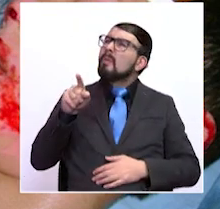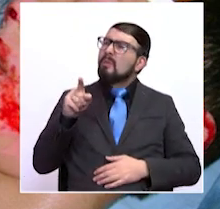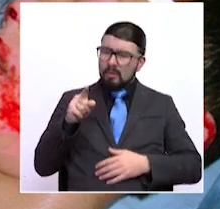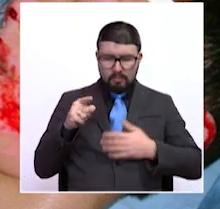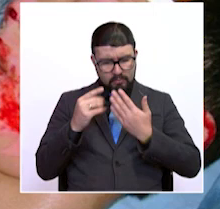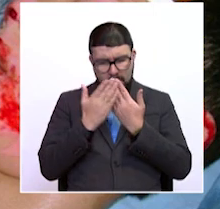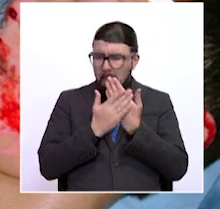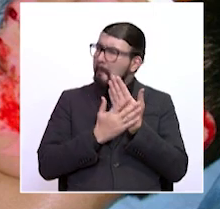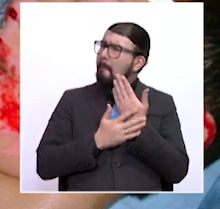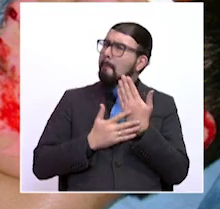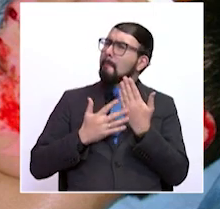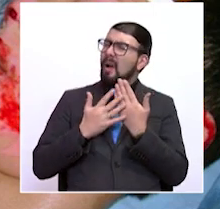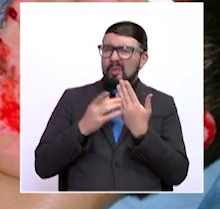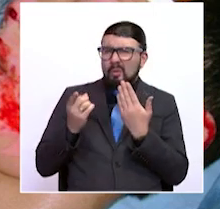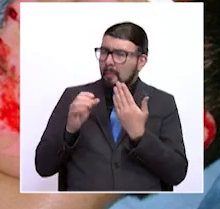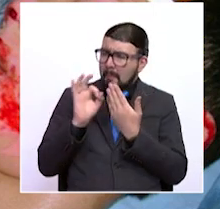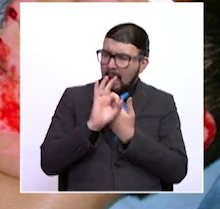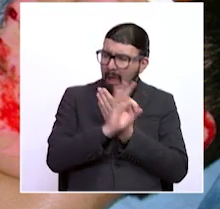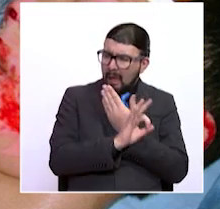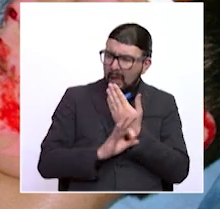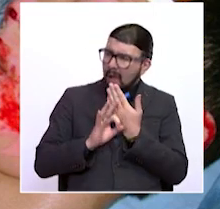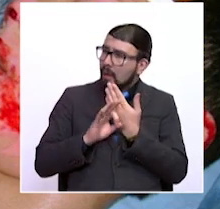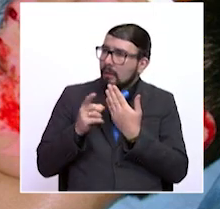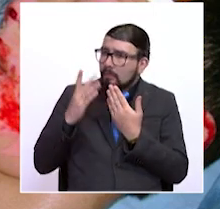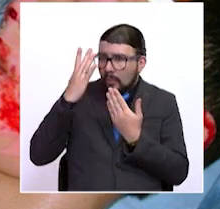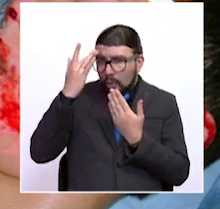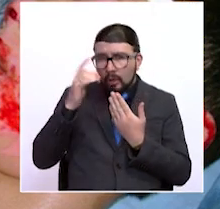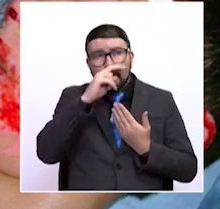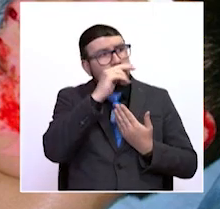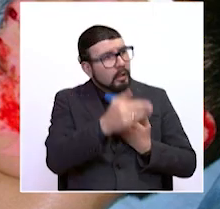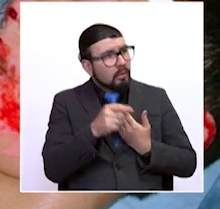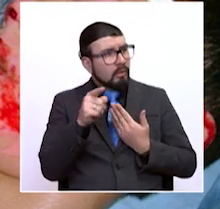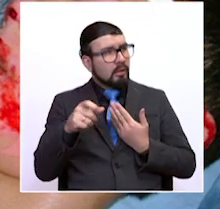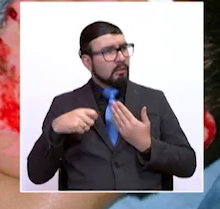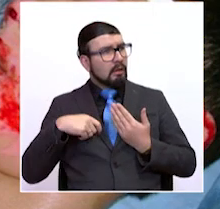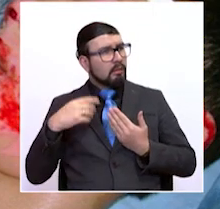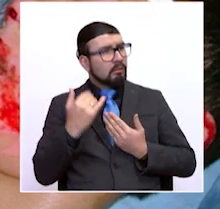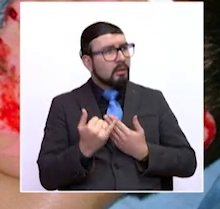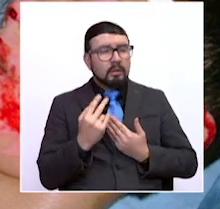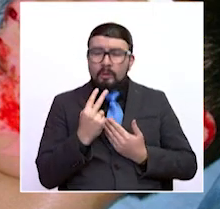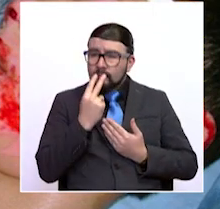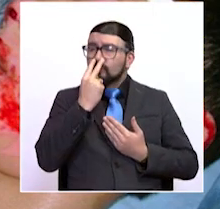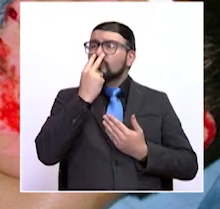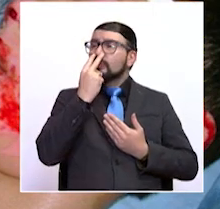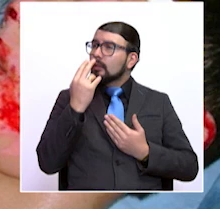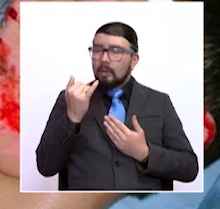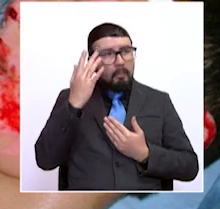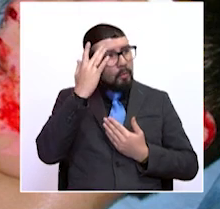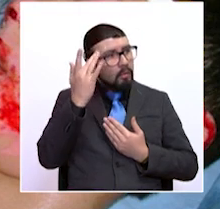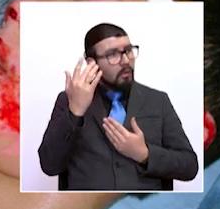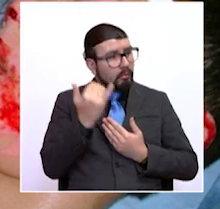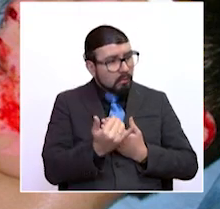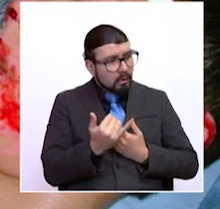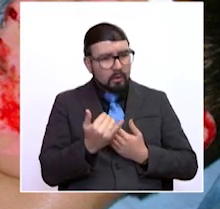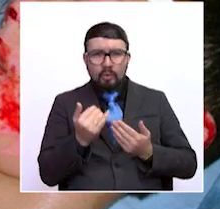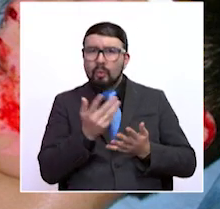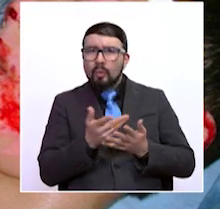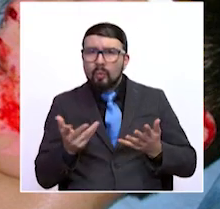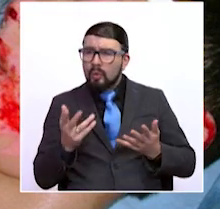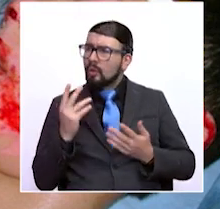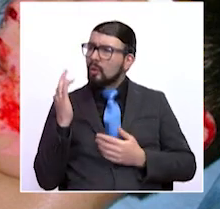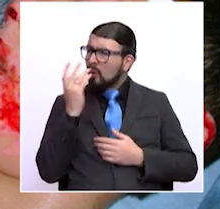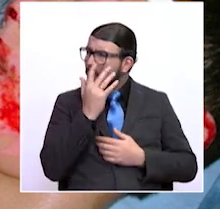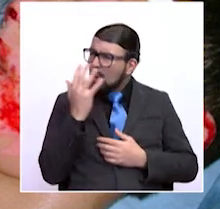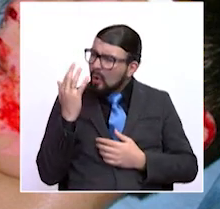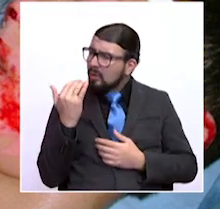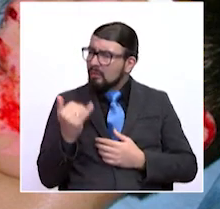la piel y por qué ese niño está entubado. Y por qué esa quemadura así de colores, qué fue lo que pasó, qué es